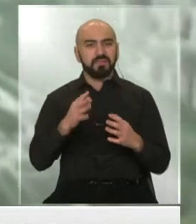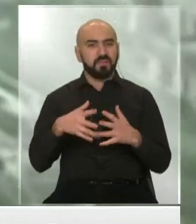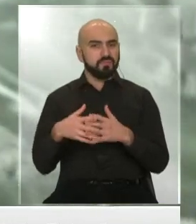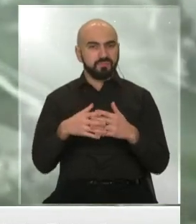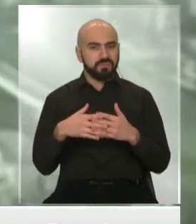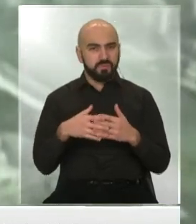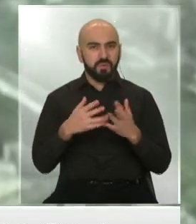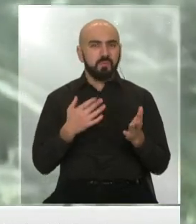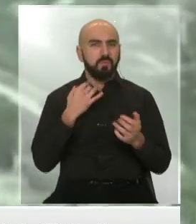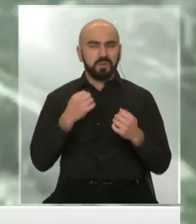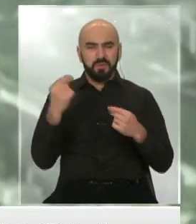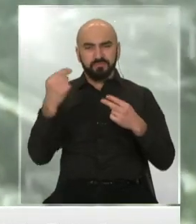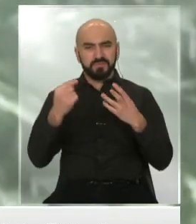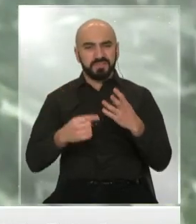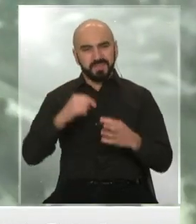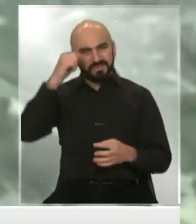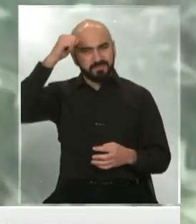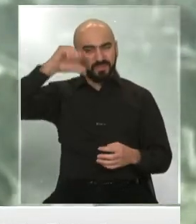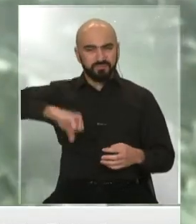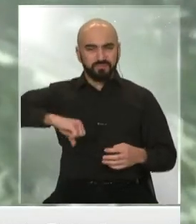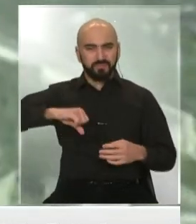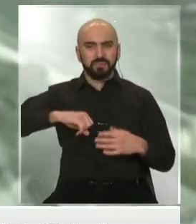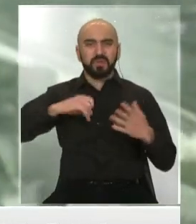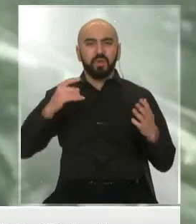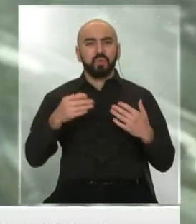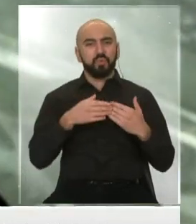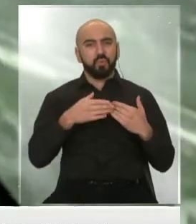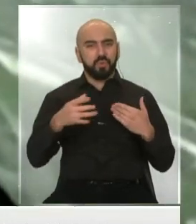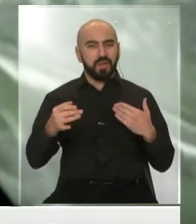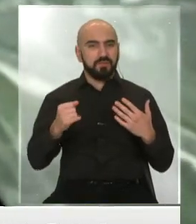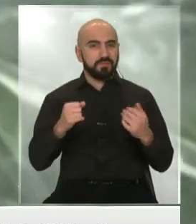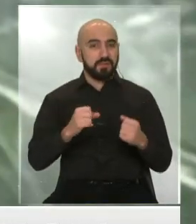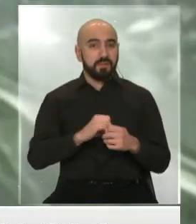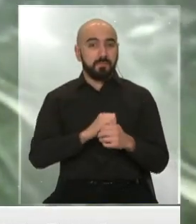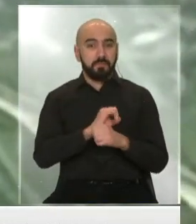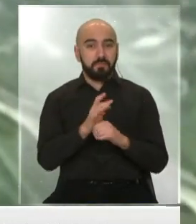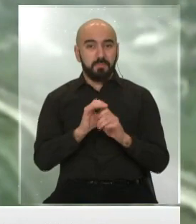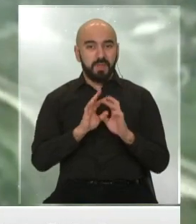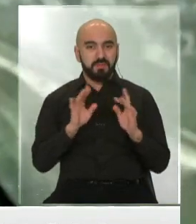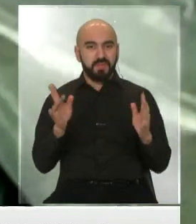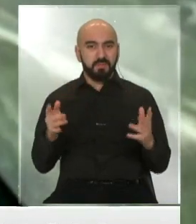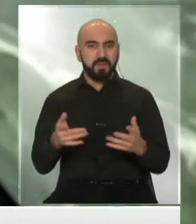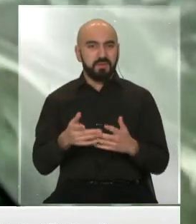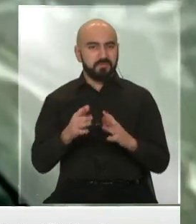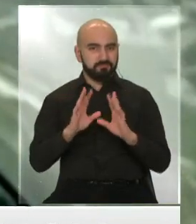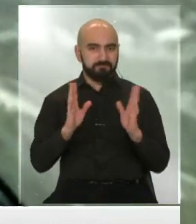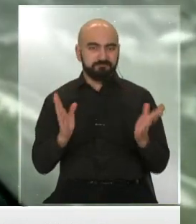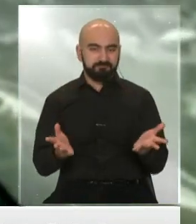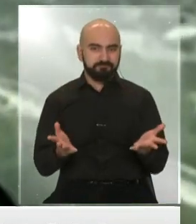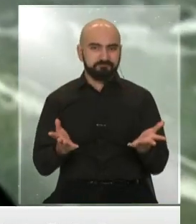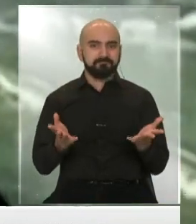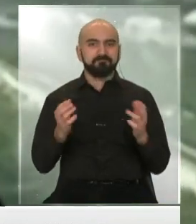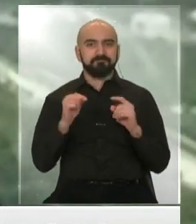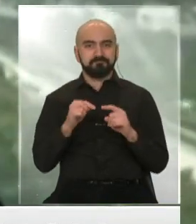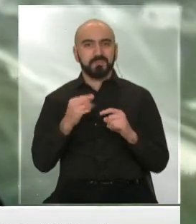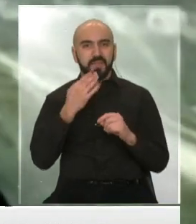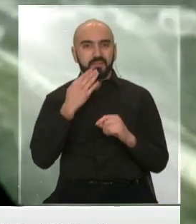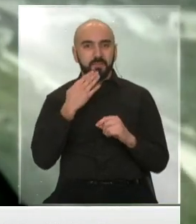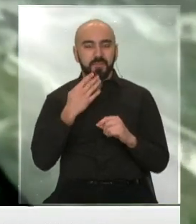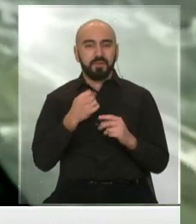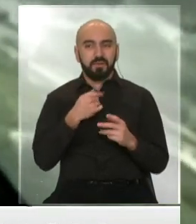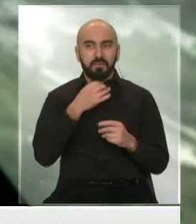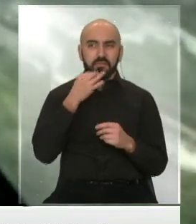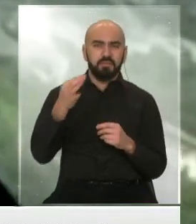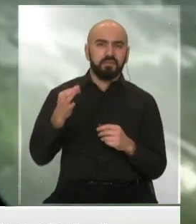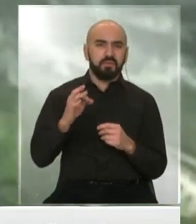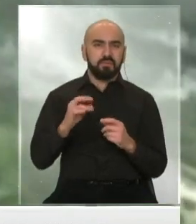sanciones, una serie de sanciones durante una pandemia mundial, dijo sobre todo eso. También acusó a Colombia,